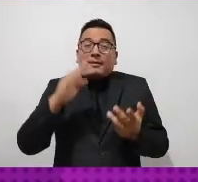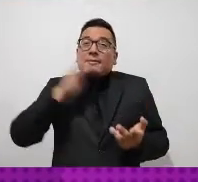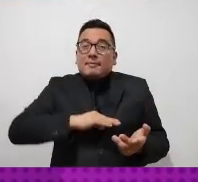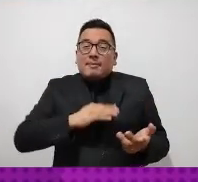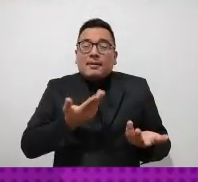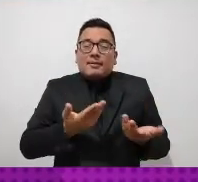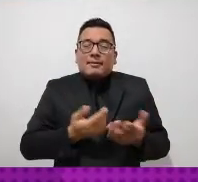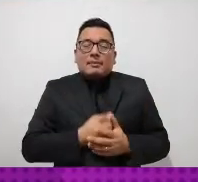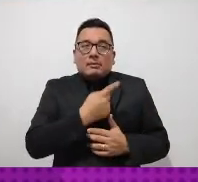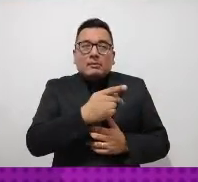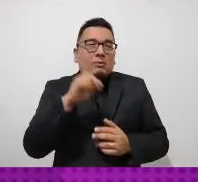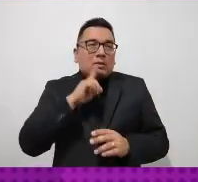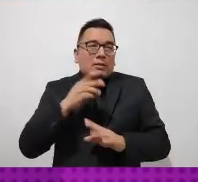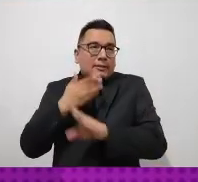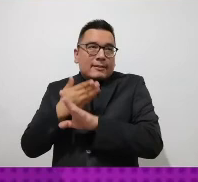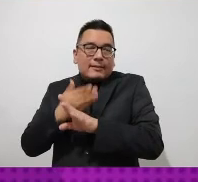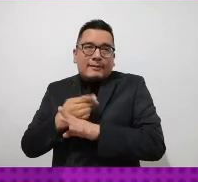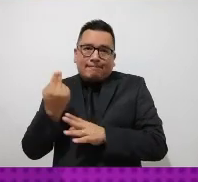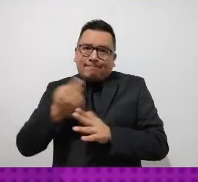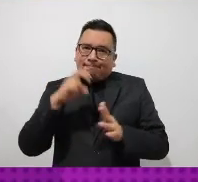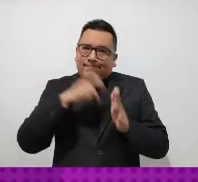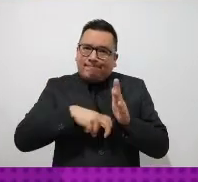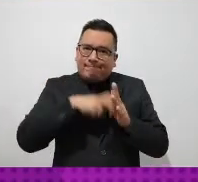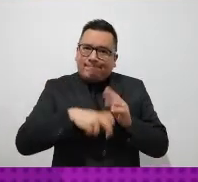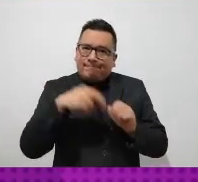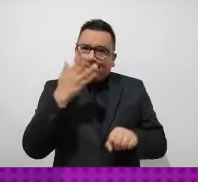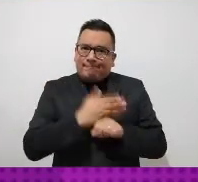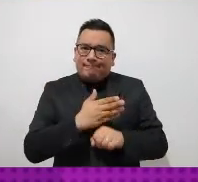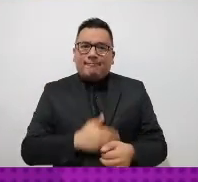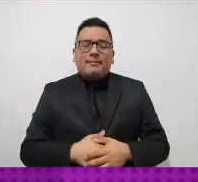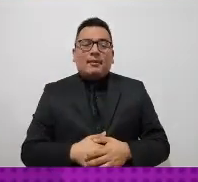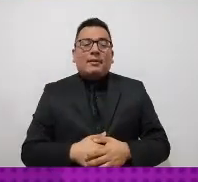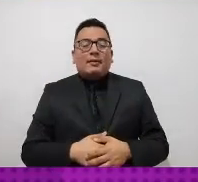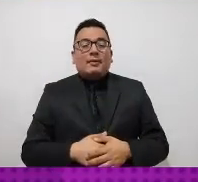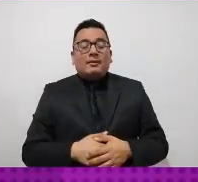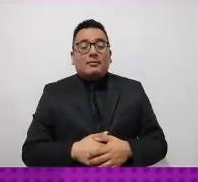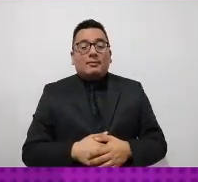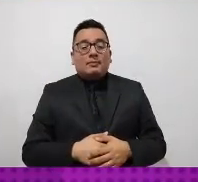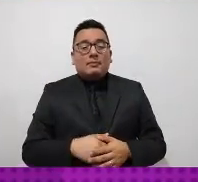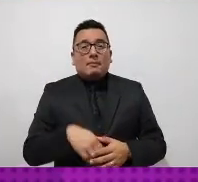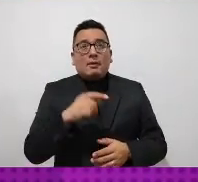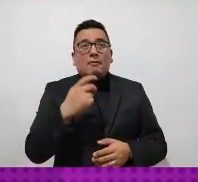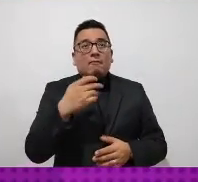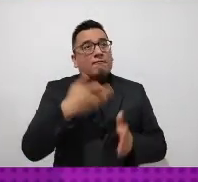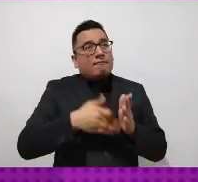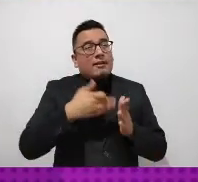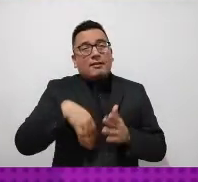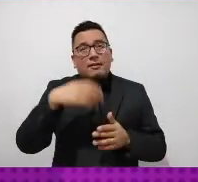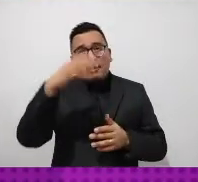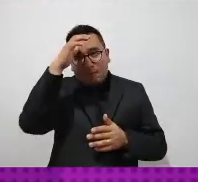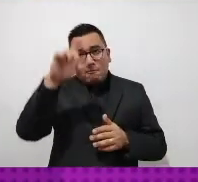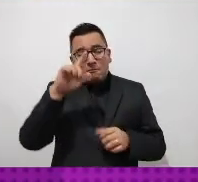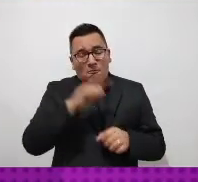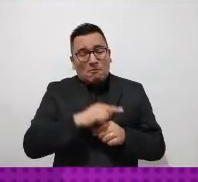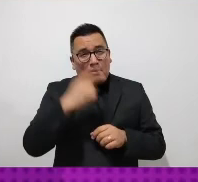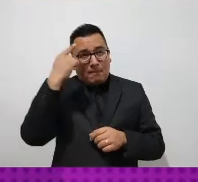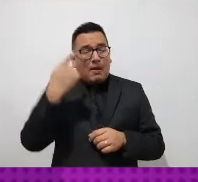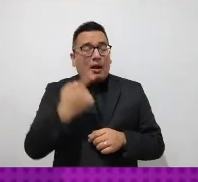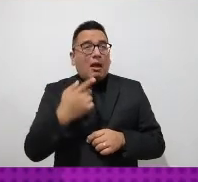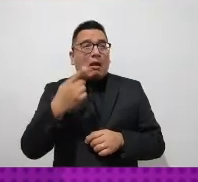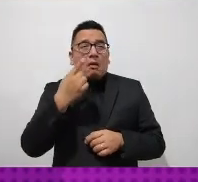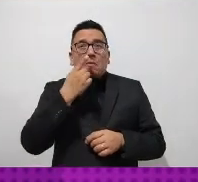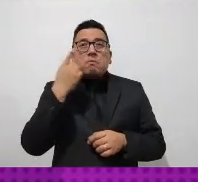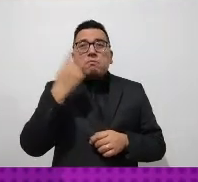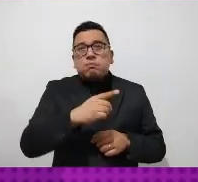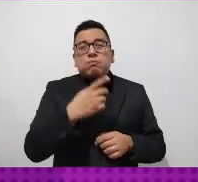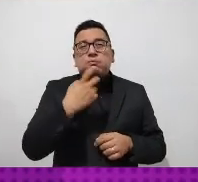lógica de el agredir a una mujer en el ámbito político-electoral. Pero esta cultura de la denuncia también la vamos a manejar dentro